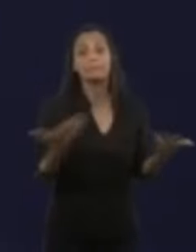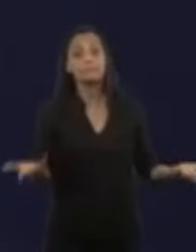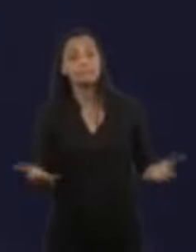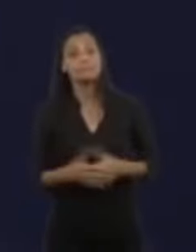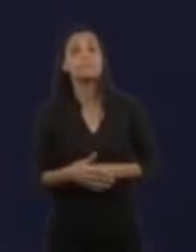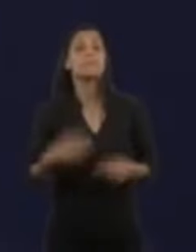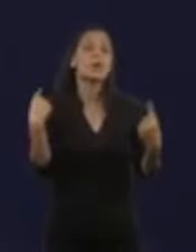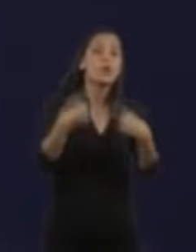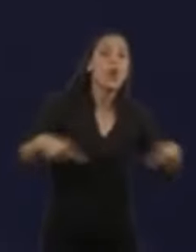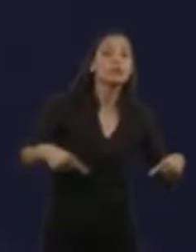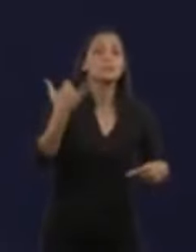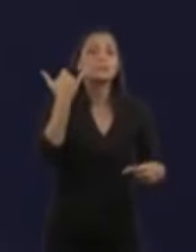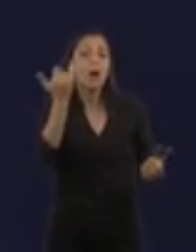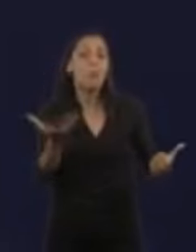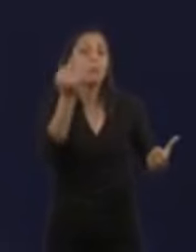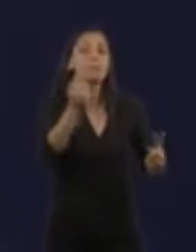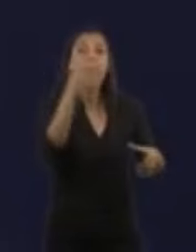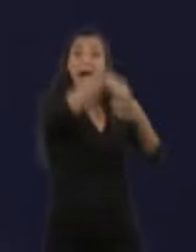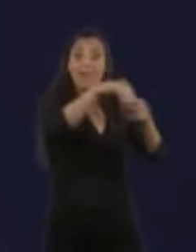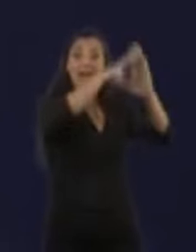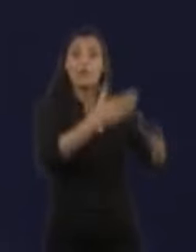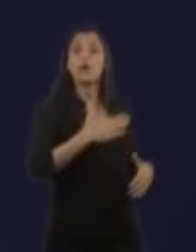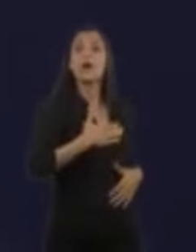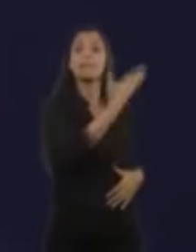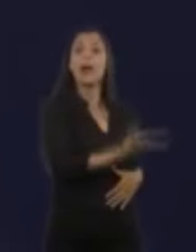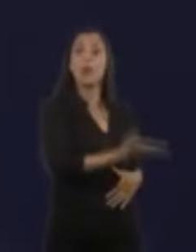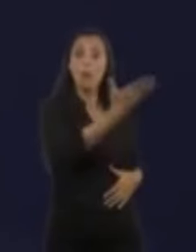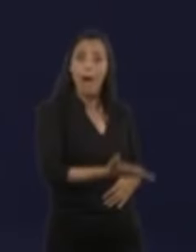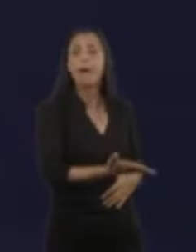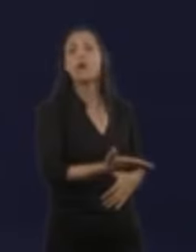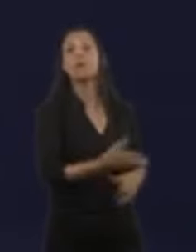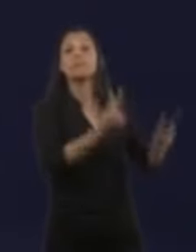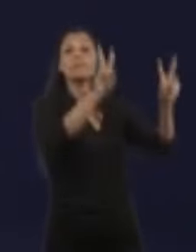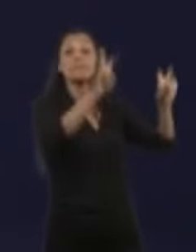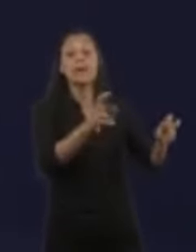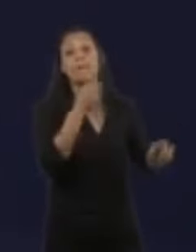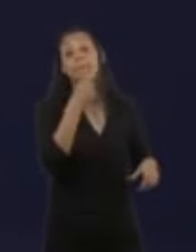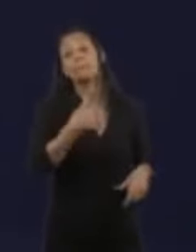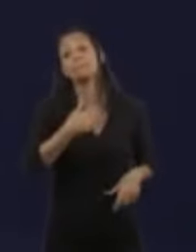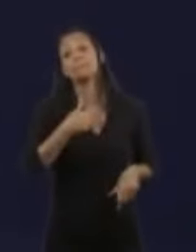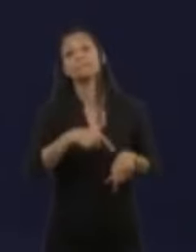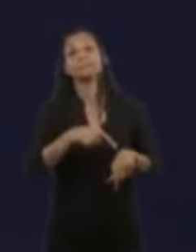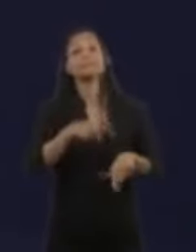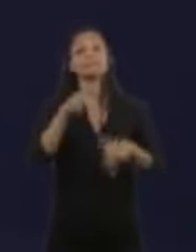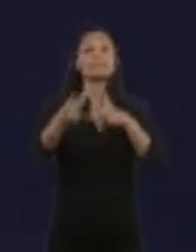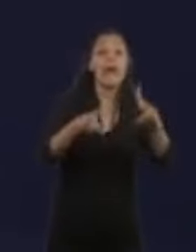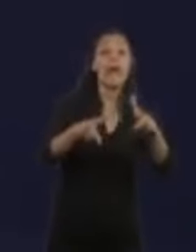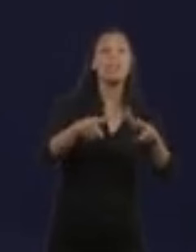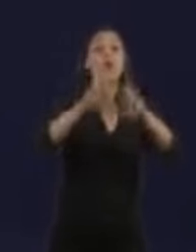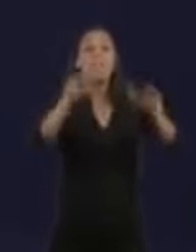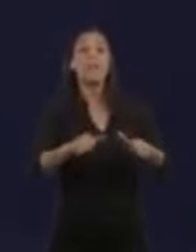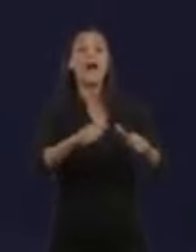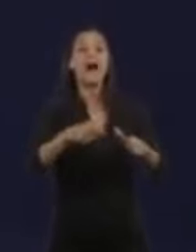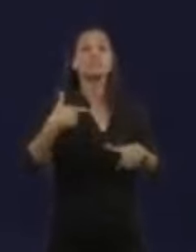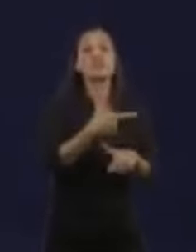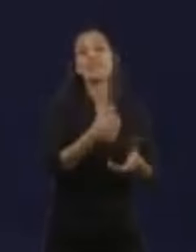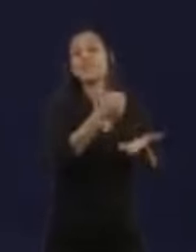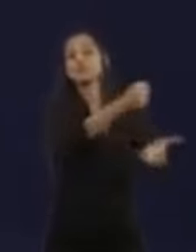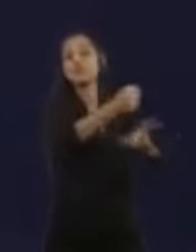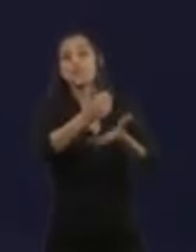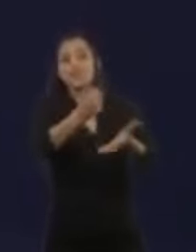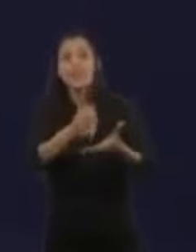se hizo en capital humano en virtud de porque uno cuando habla de planes sociales hablas de piquetes y hablas del